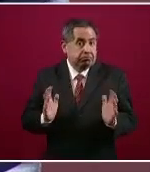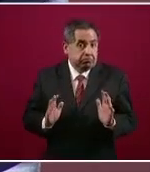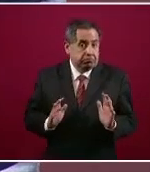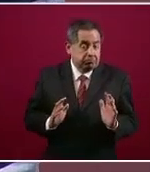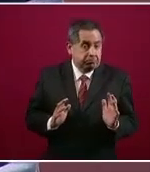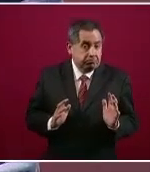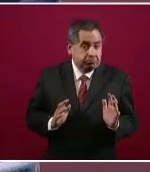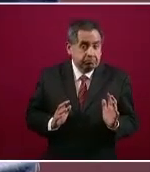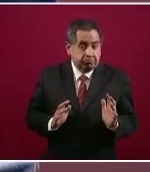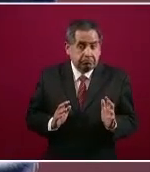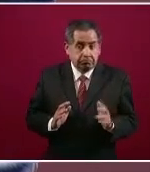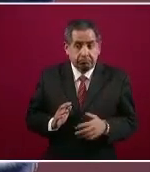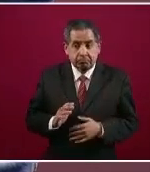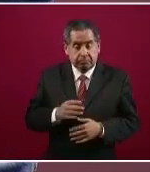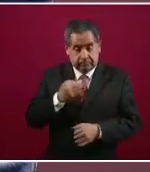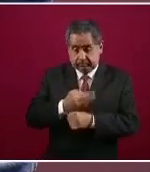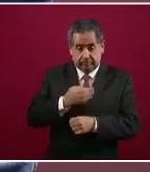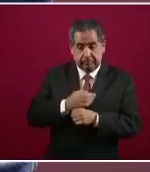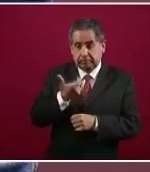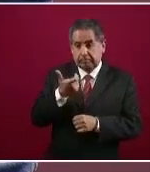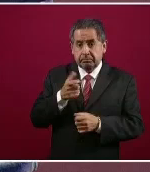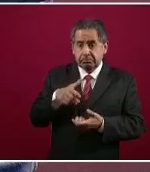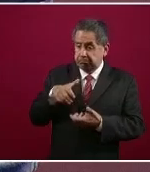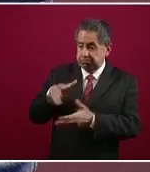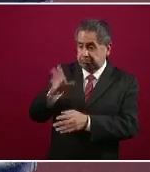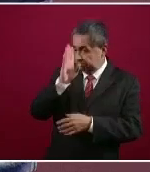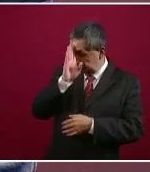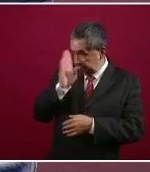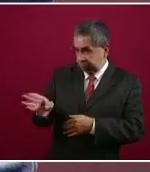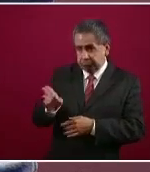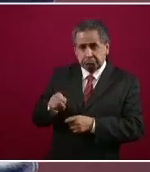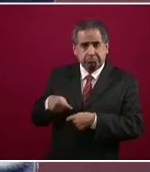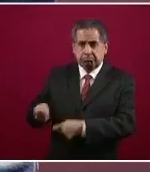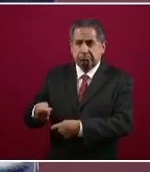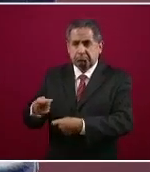aquí se entrega el dinero a las escuelas.